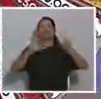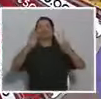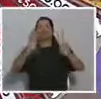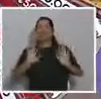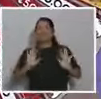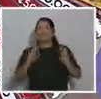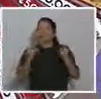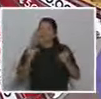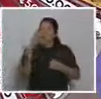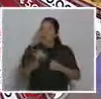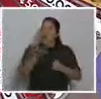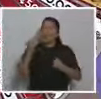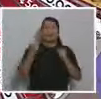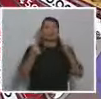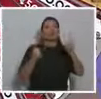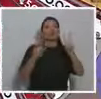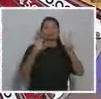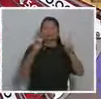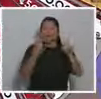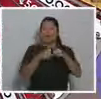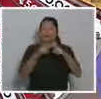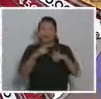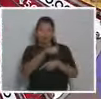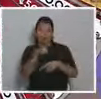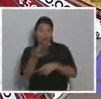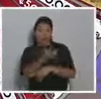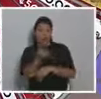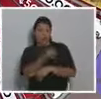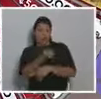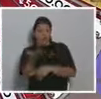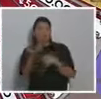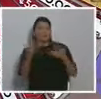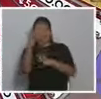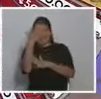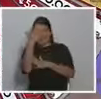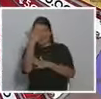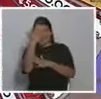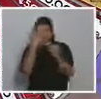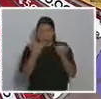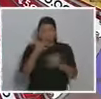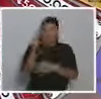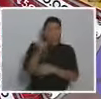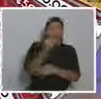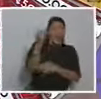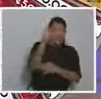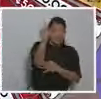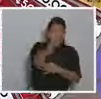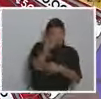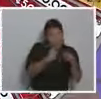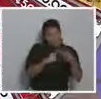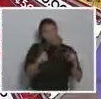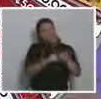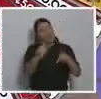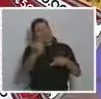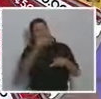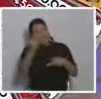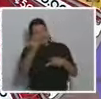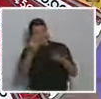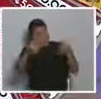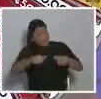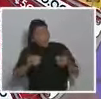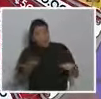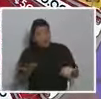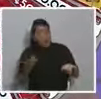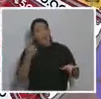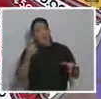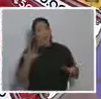2-0 vamos ganando en este momento, así que usted ahí en Dadomanía ya sabe que está ganando Zapriza y va a ganar dinero. ¿Le parece, don Franklin? Sí.